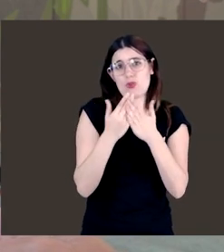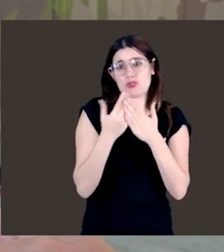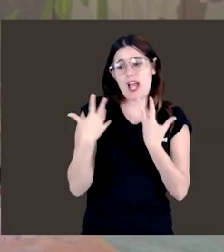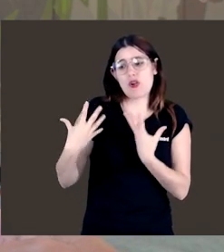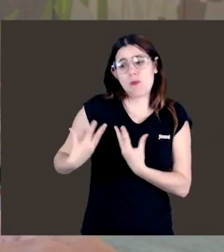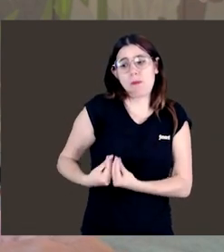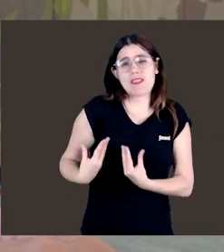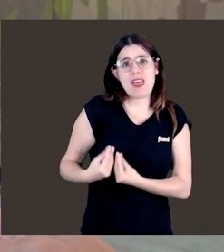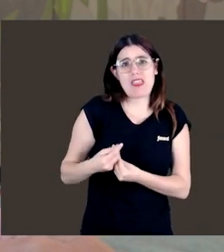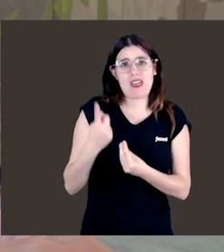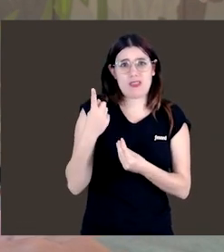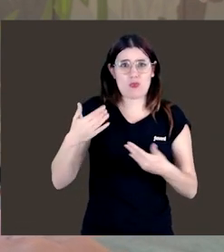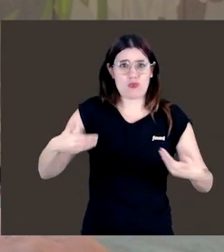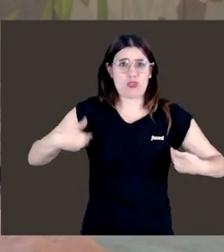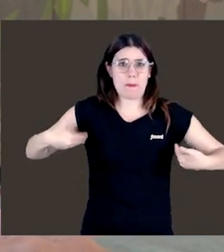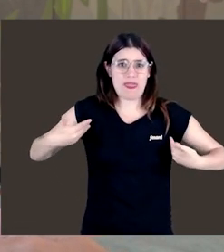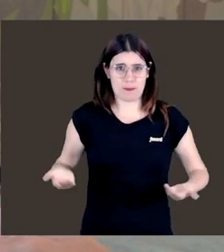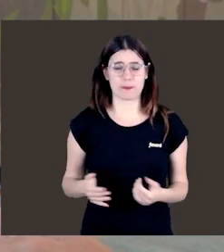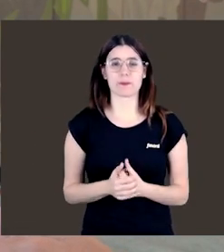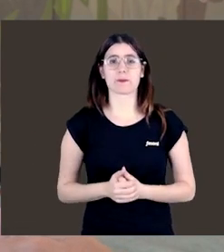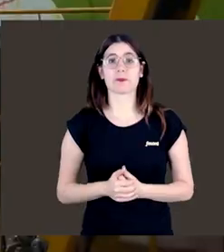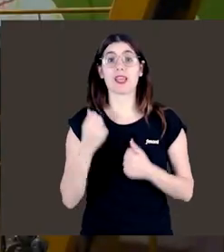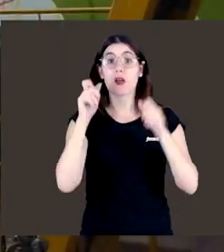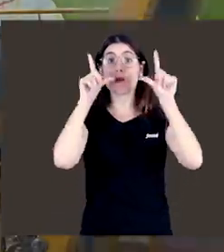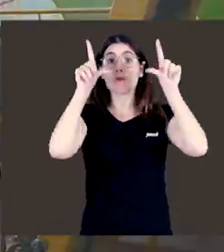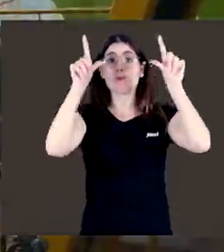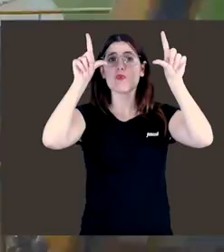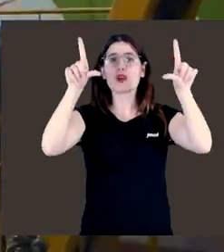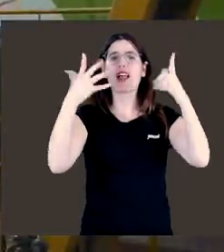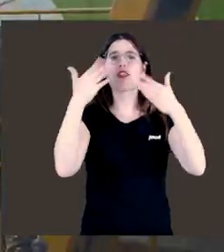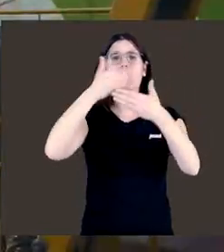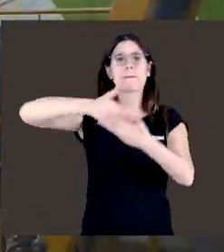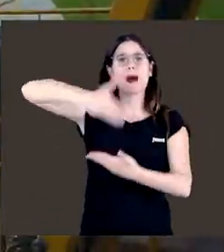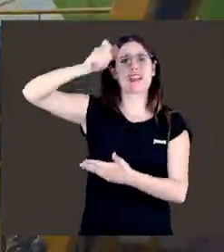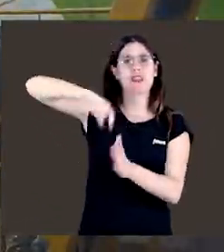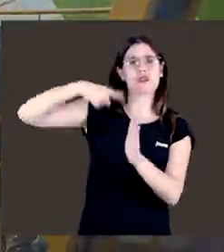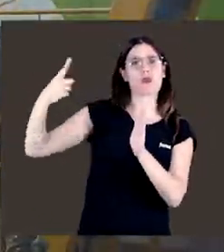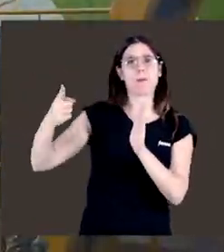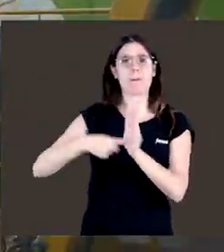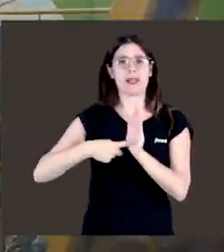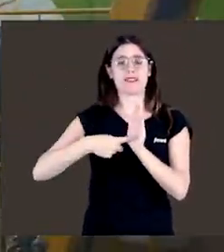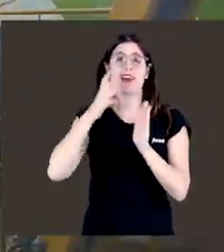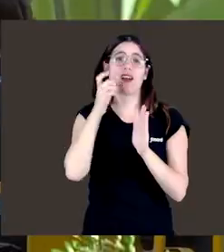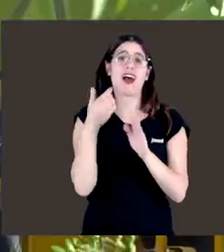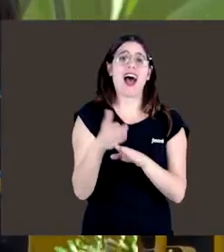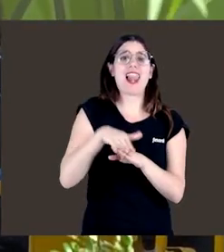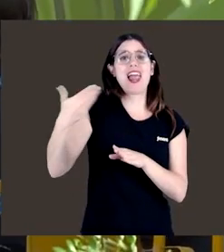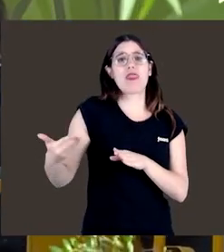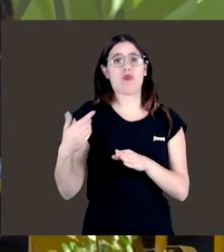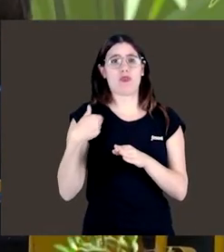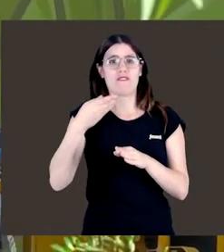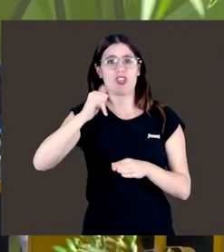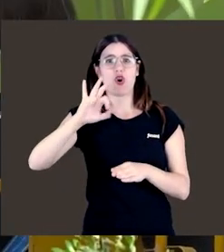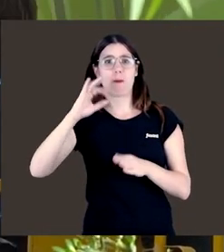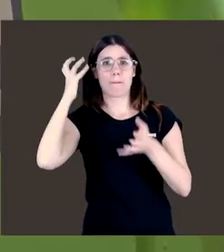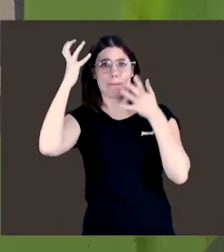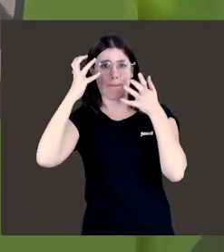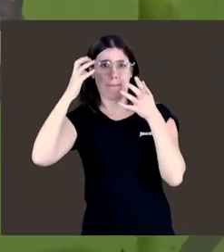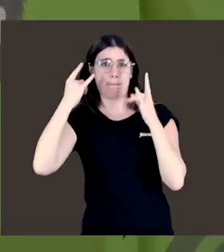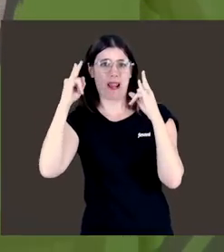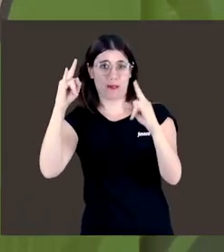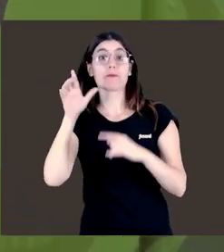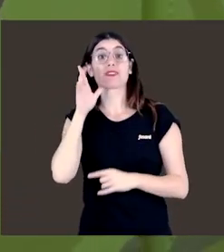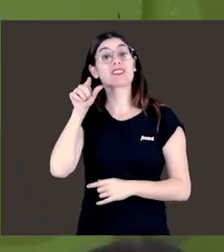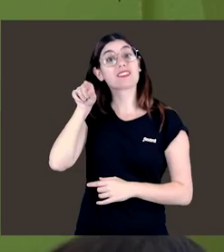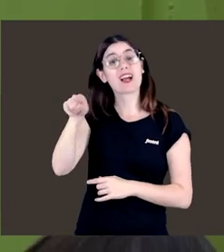estudios y acompañada de uno de los chimpancés. El mural ocupa toda la pared situada junto al cine de Biopark. En él destaca la figura